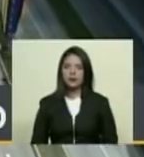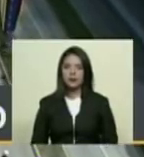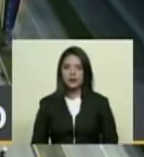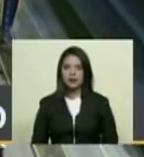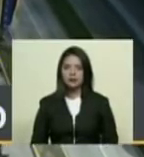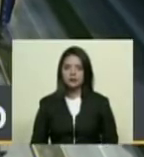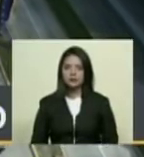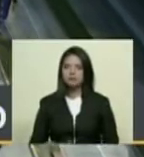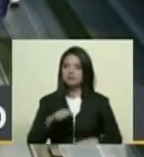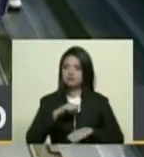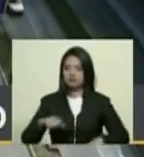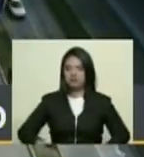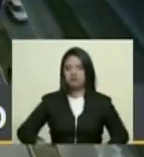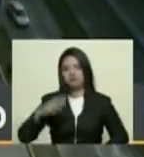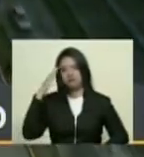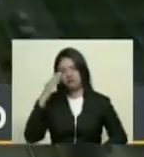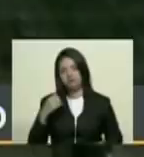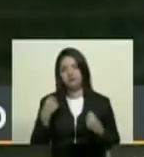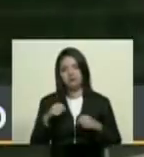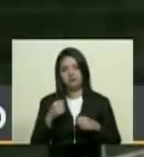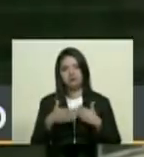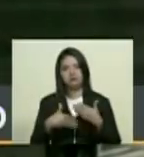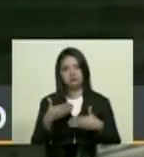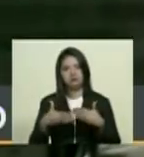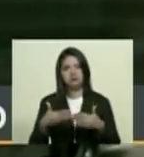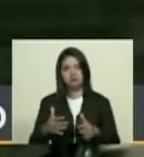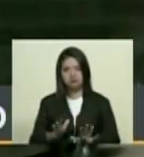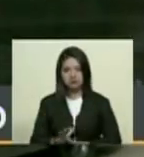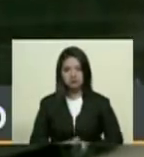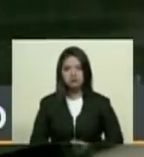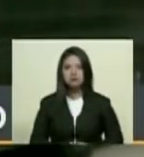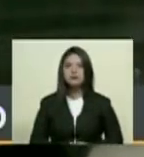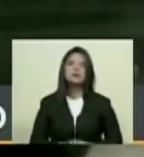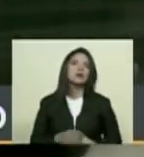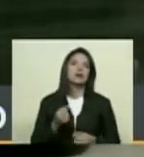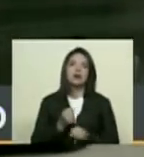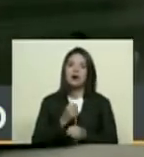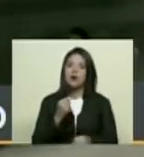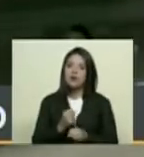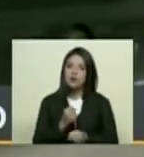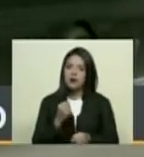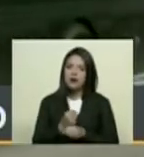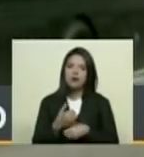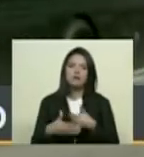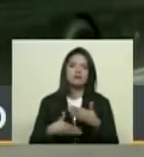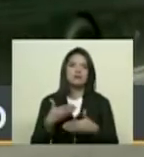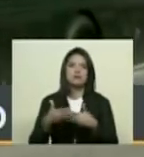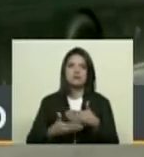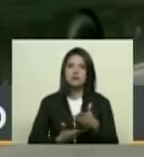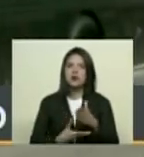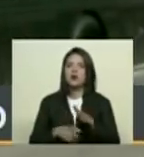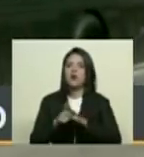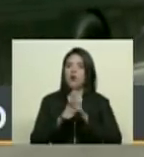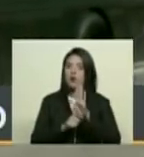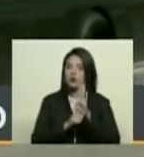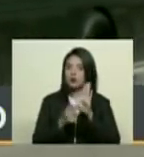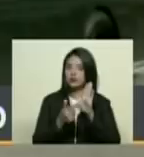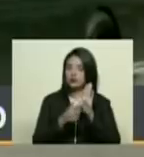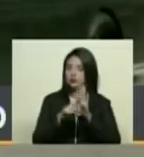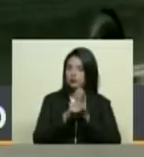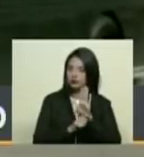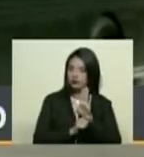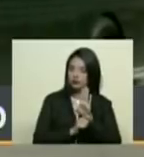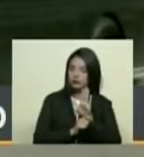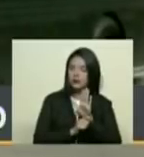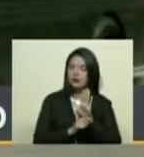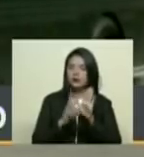venido cumpliendo sus tareas constitucionales.